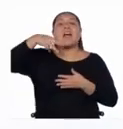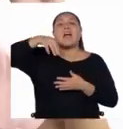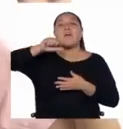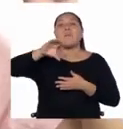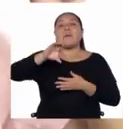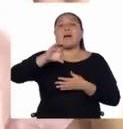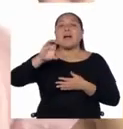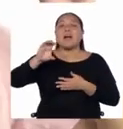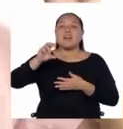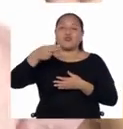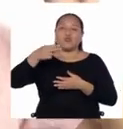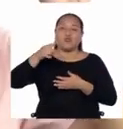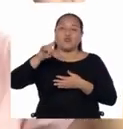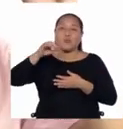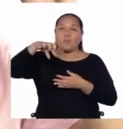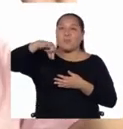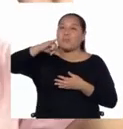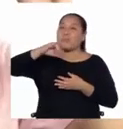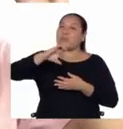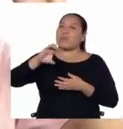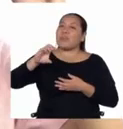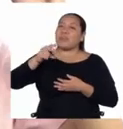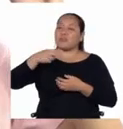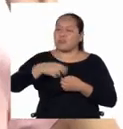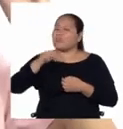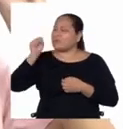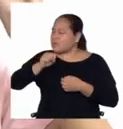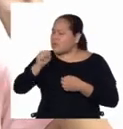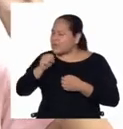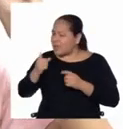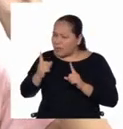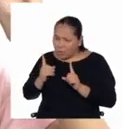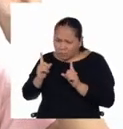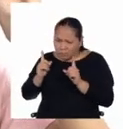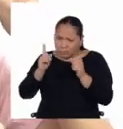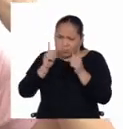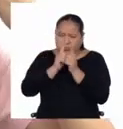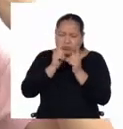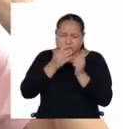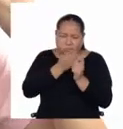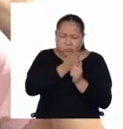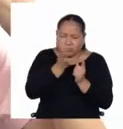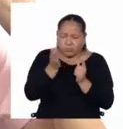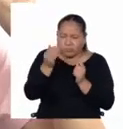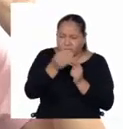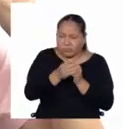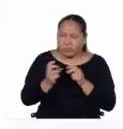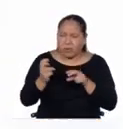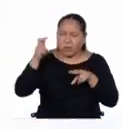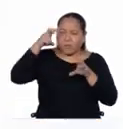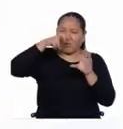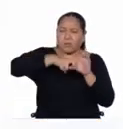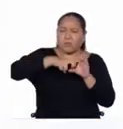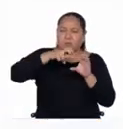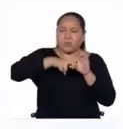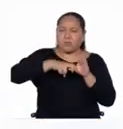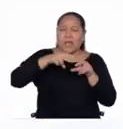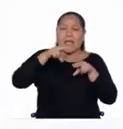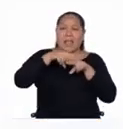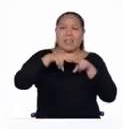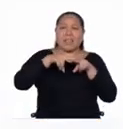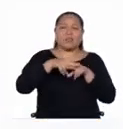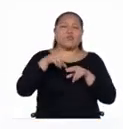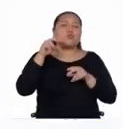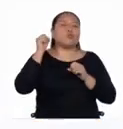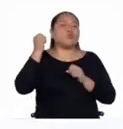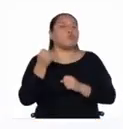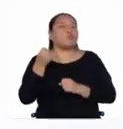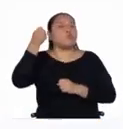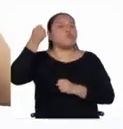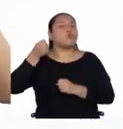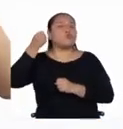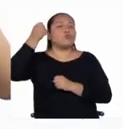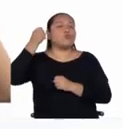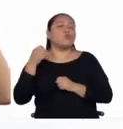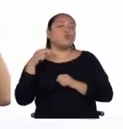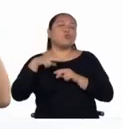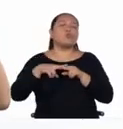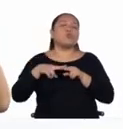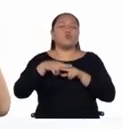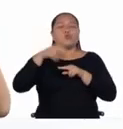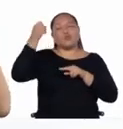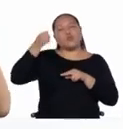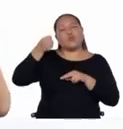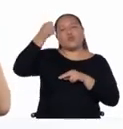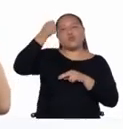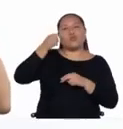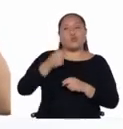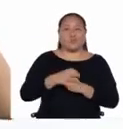Picchu. ¡Claro que sí, Tocino! Iremos hasta nuestra maravilla mundial chapando nuestro tren. Choco, choco, choco, choco, choco.